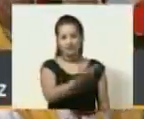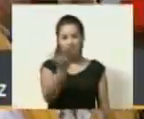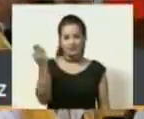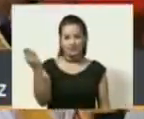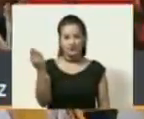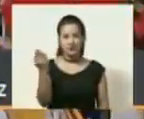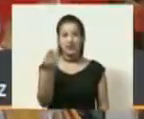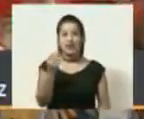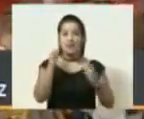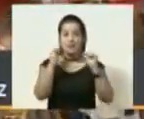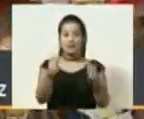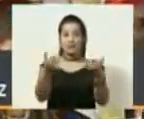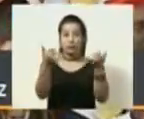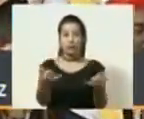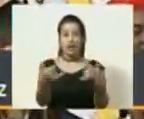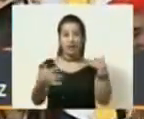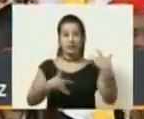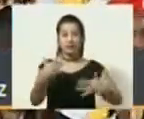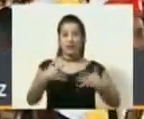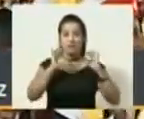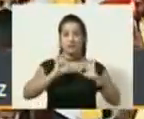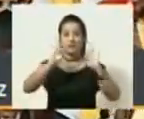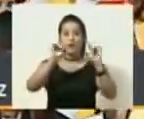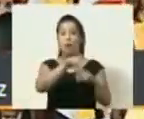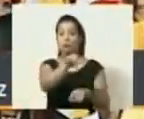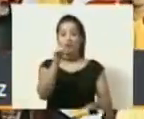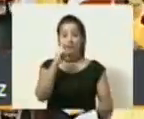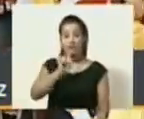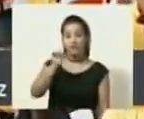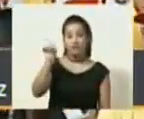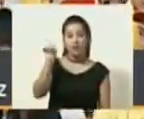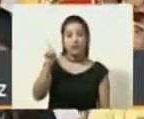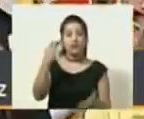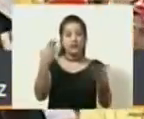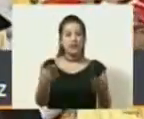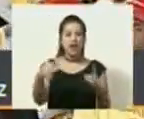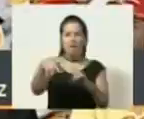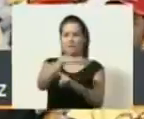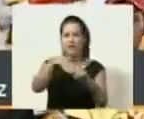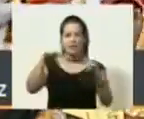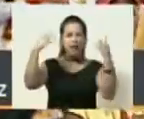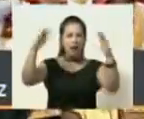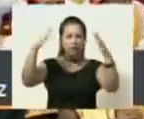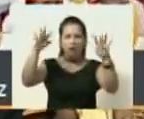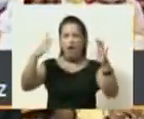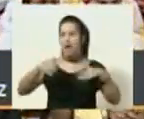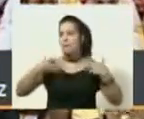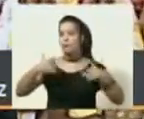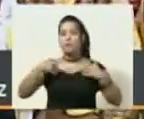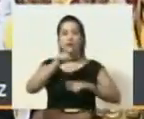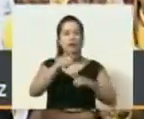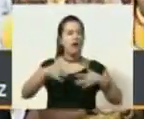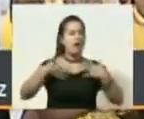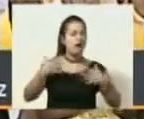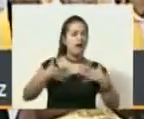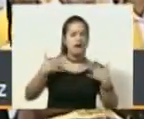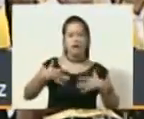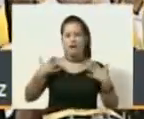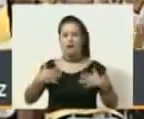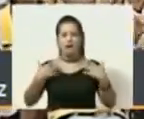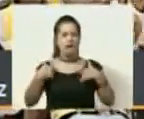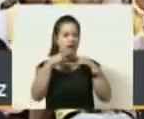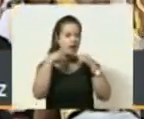Sean bienvenidos a este momento podemos apreciar parte de lo que es el sonido ambiente, los aplausos, la emoción presente acá en